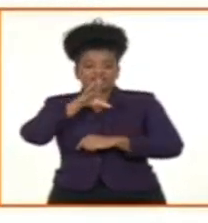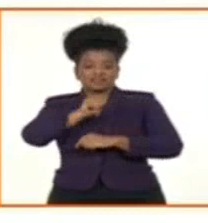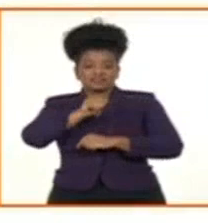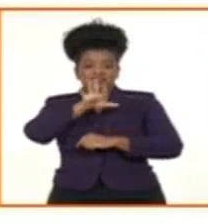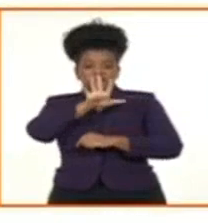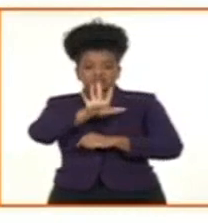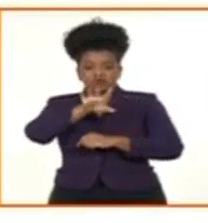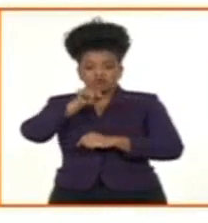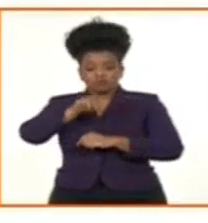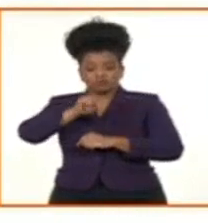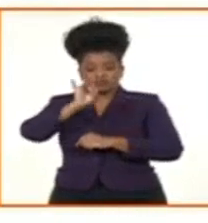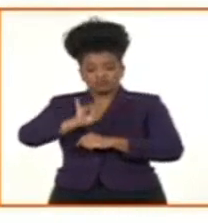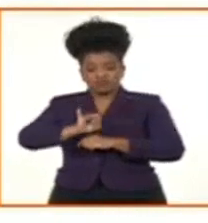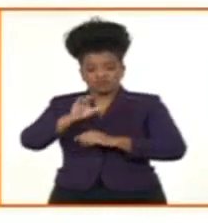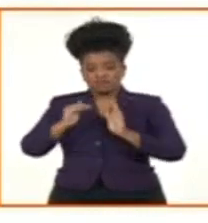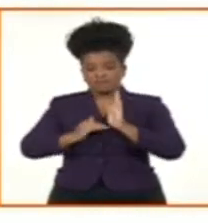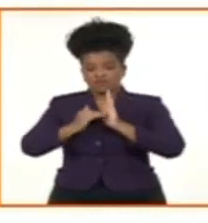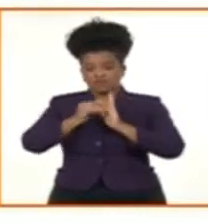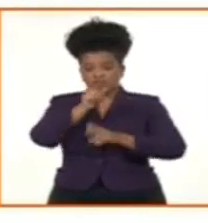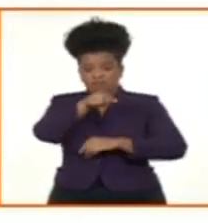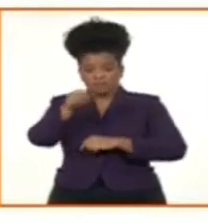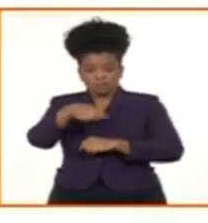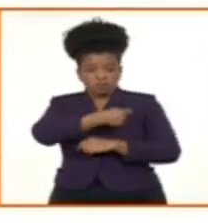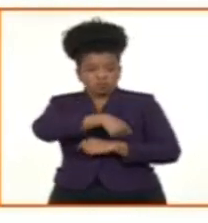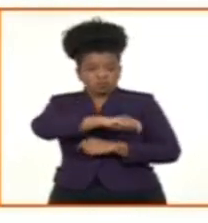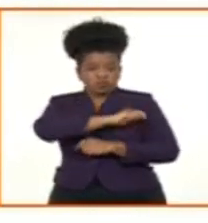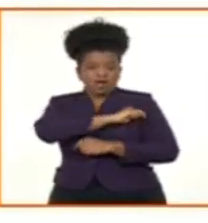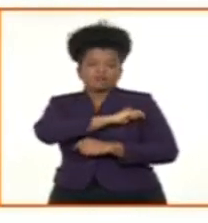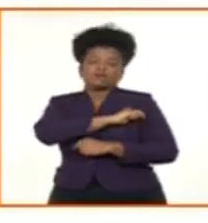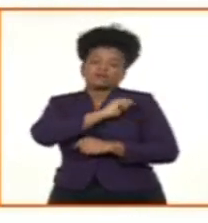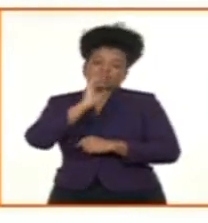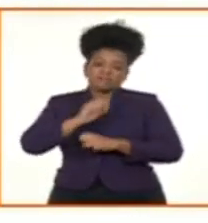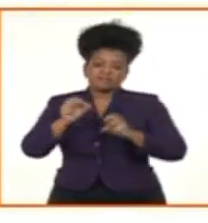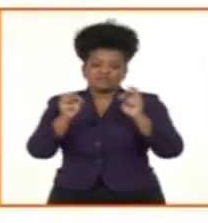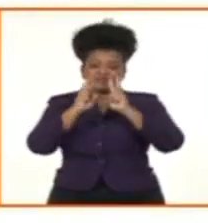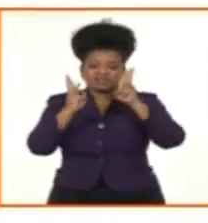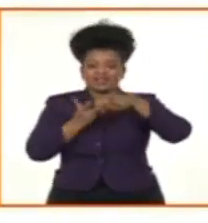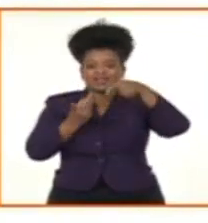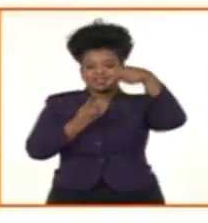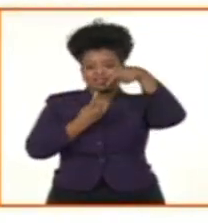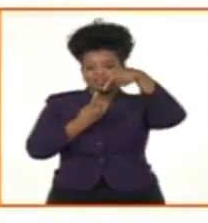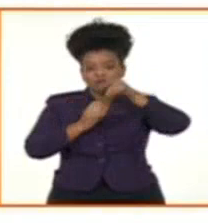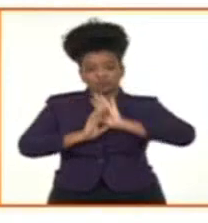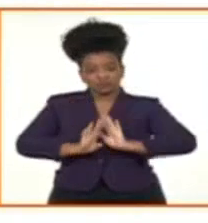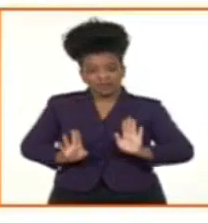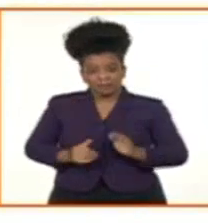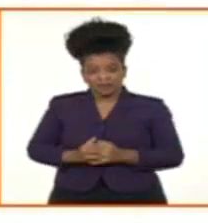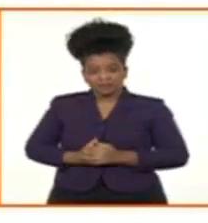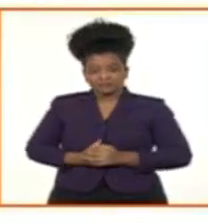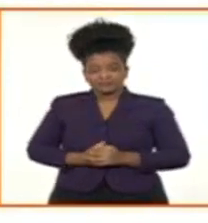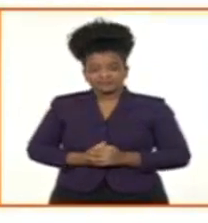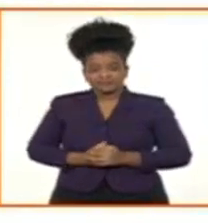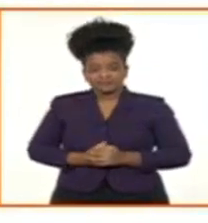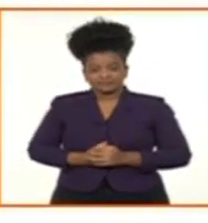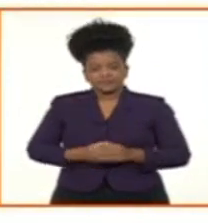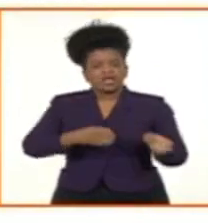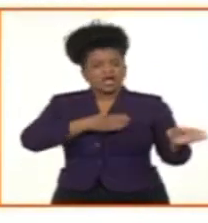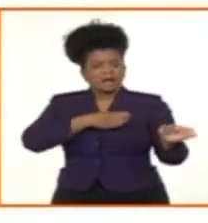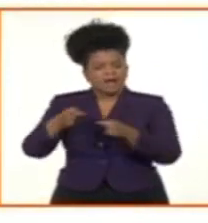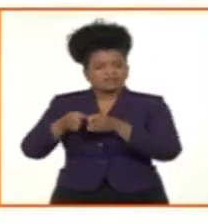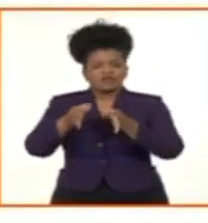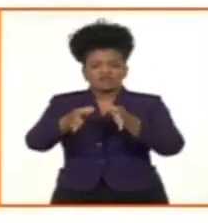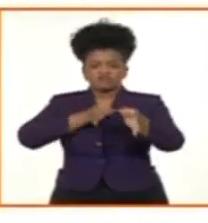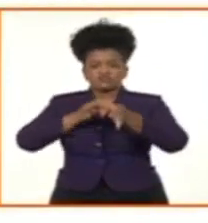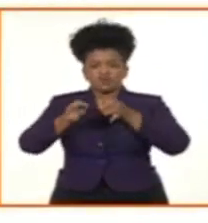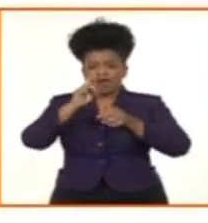de cubanos se conectan a través de la móvil. Pero bueno, solamente no podemos hablar de ese tema, también hemos desarrollado en Autogar. Ya tenemos más